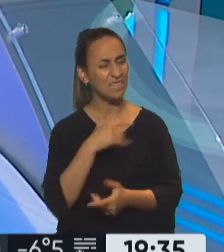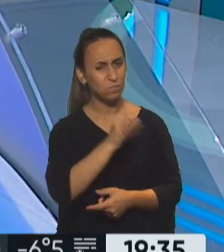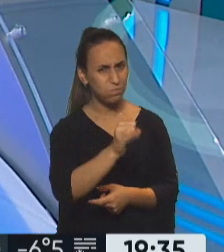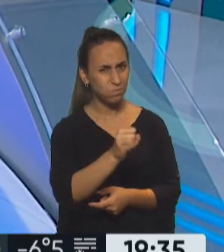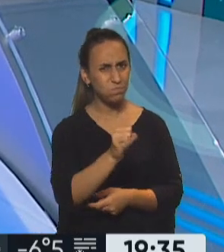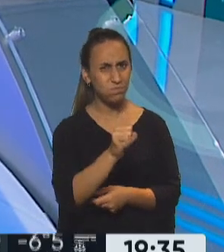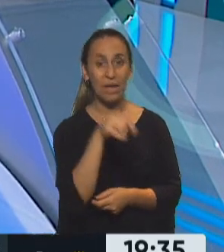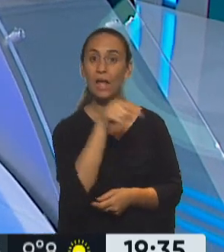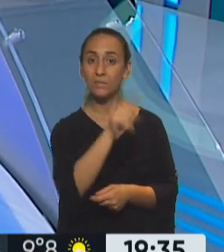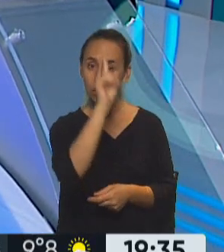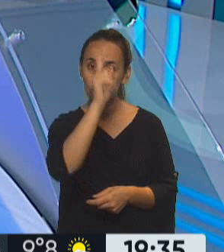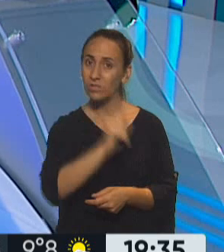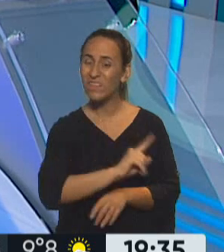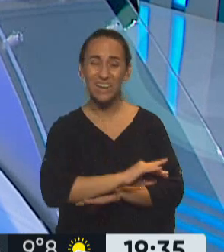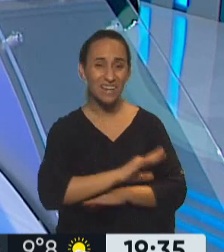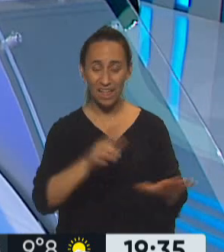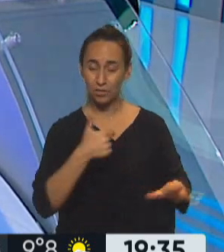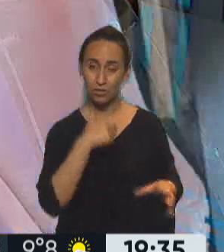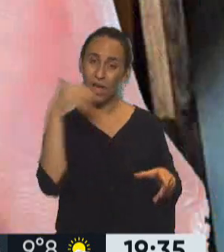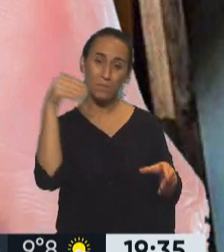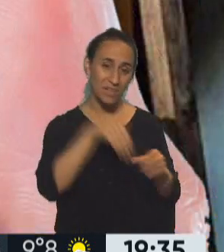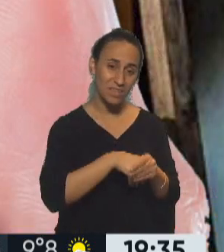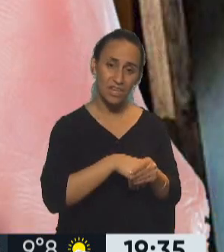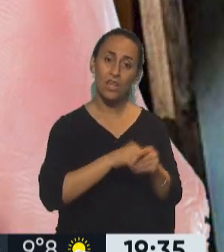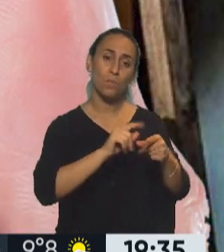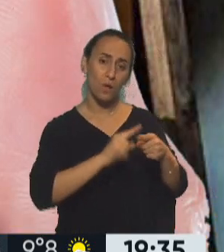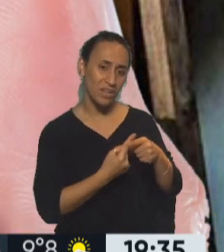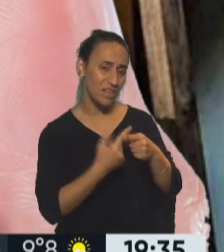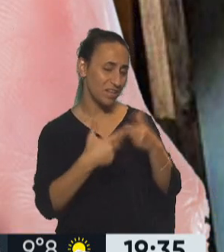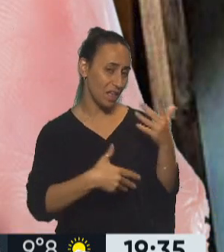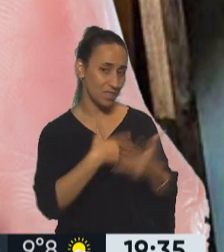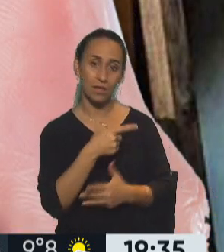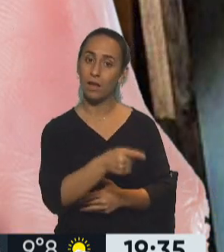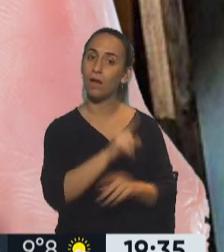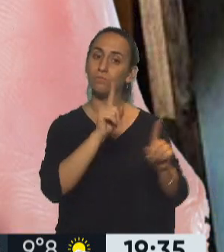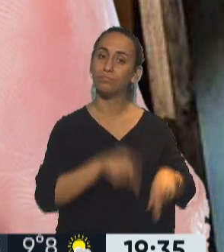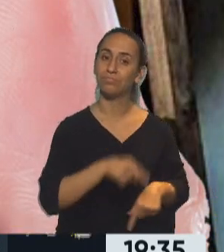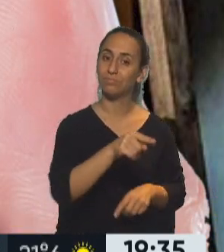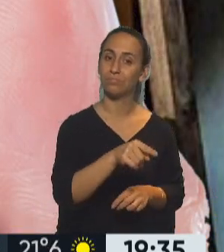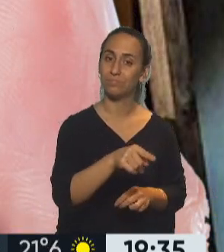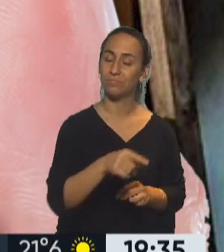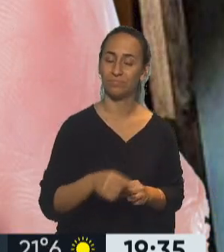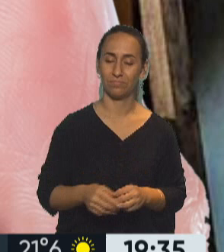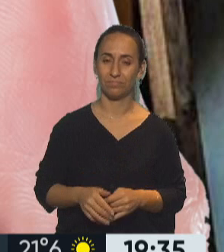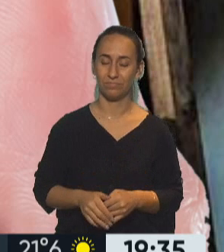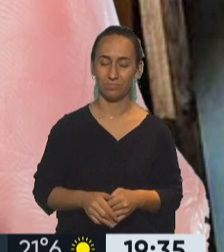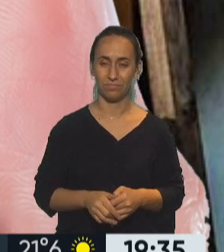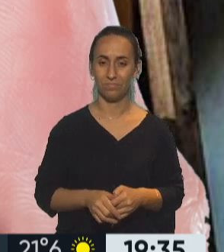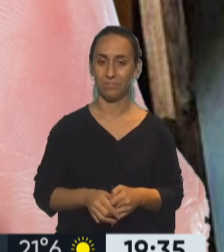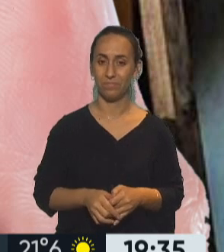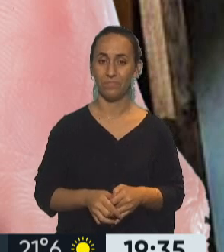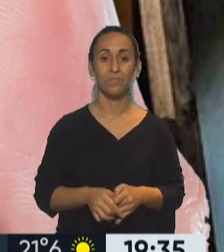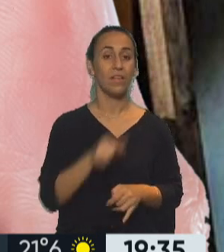ella no sabía nada que yo estaba metido en temas de política esto confirma lo que dice caputo hermano cuando me